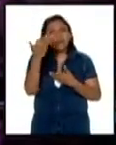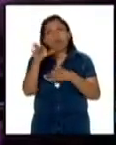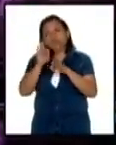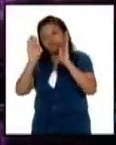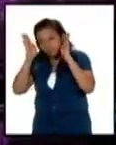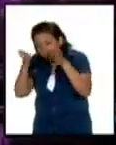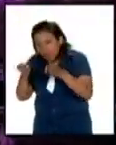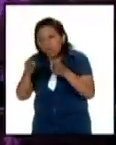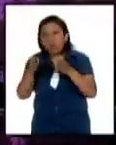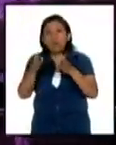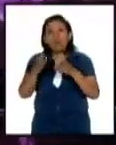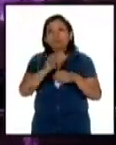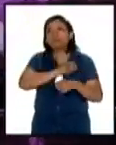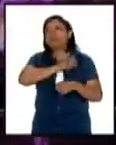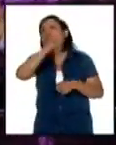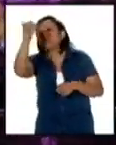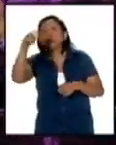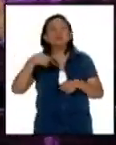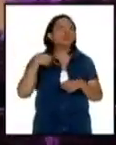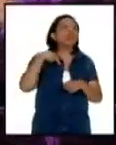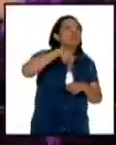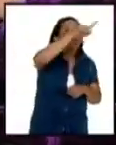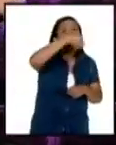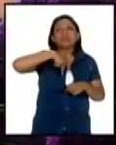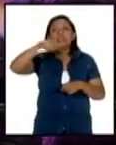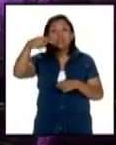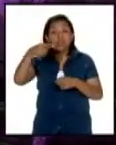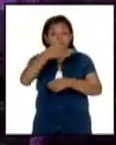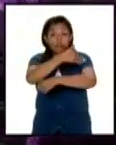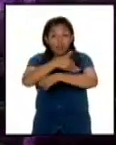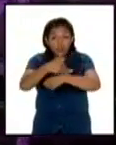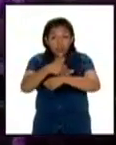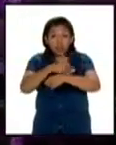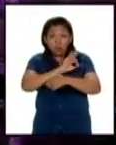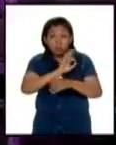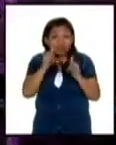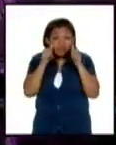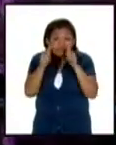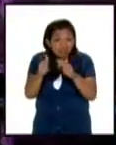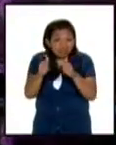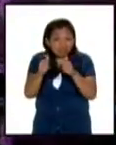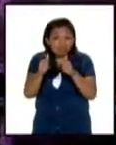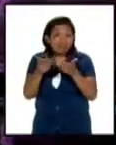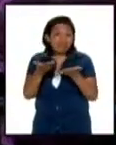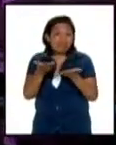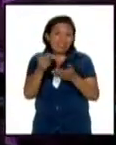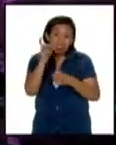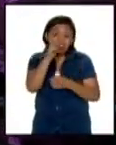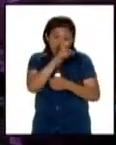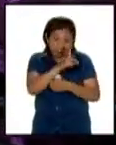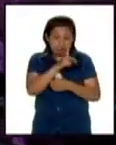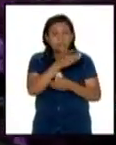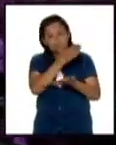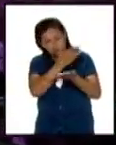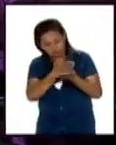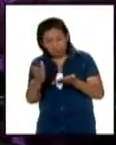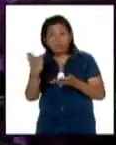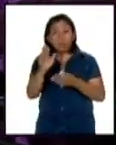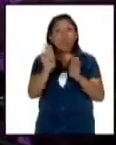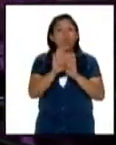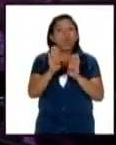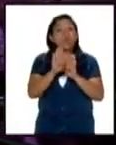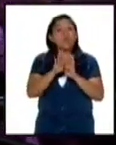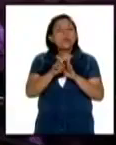las distancias y demás, no hay oportunidad para que la familia se haga cargo. Además, la valoración que se tiene de los